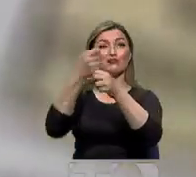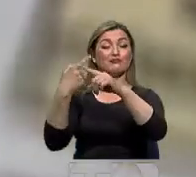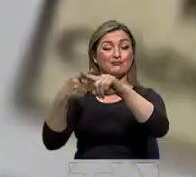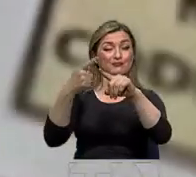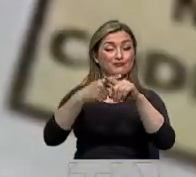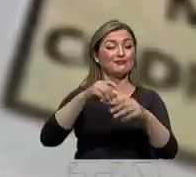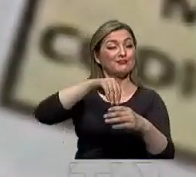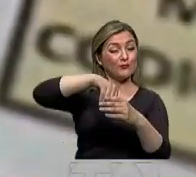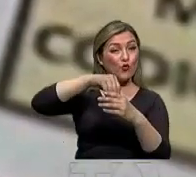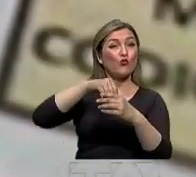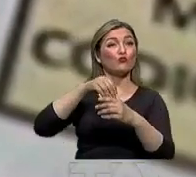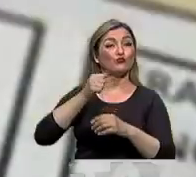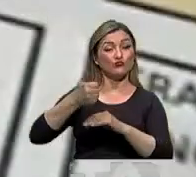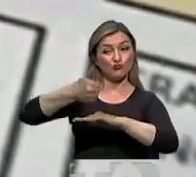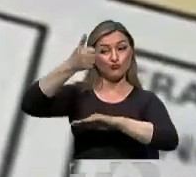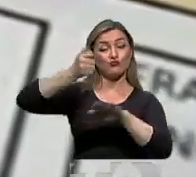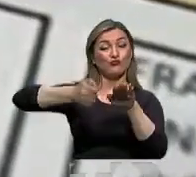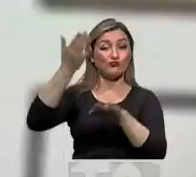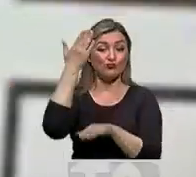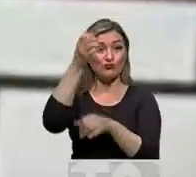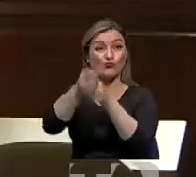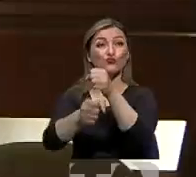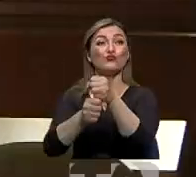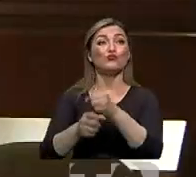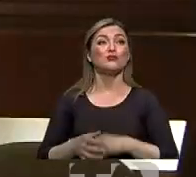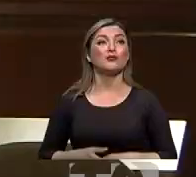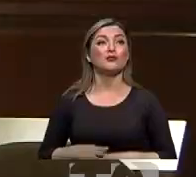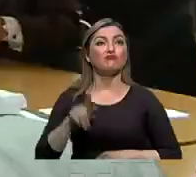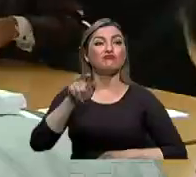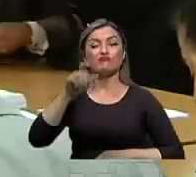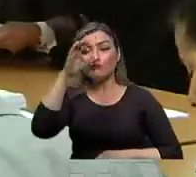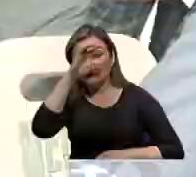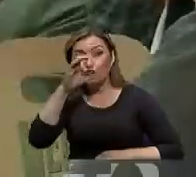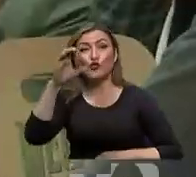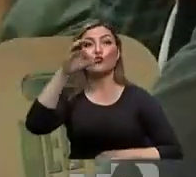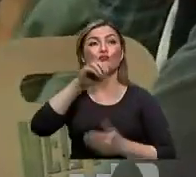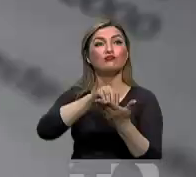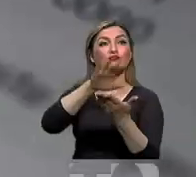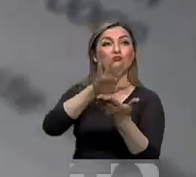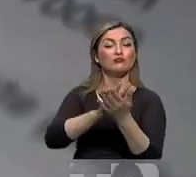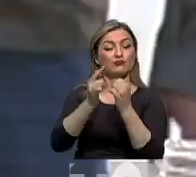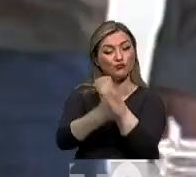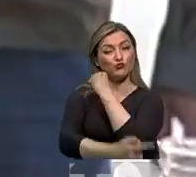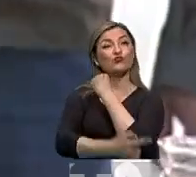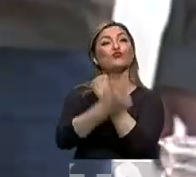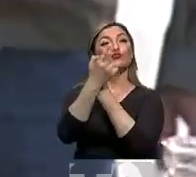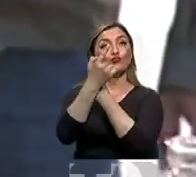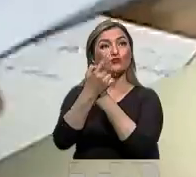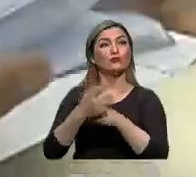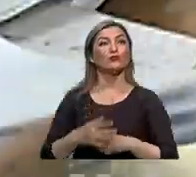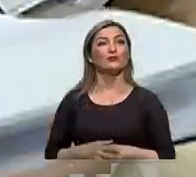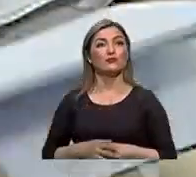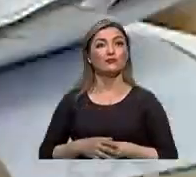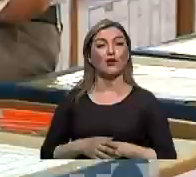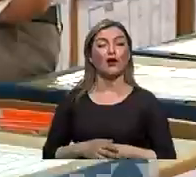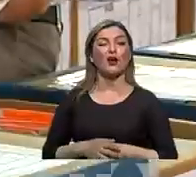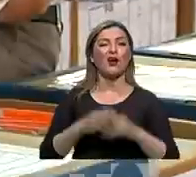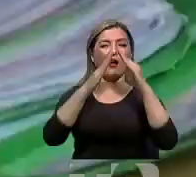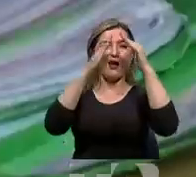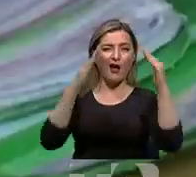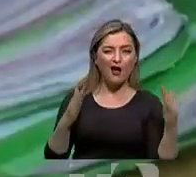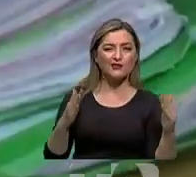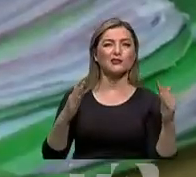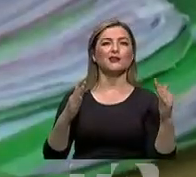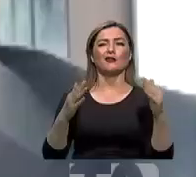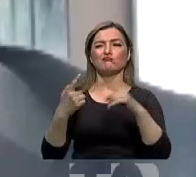activos creada por la Procuraduría el año pasado deberá buscar la ejecución de la sentencia acudiendo a bienes muebles